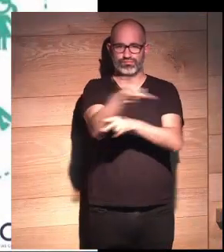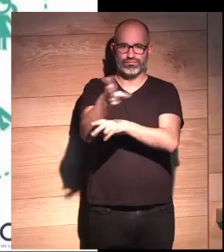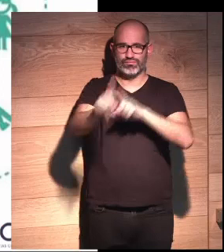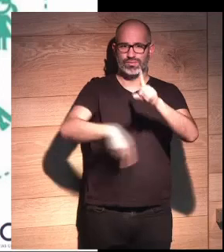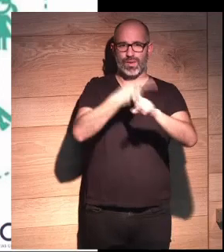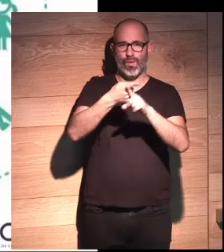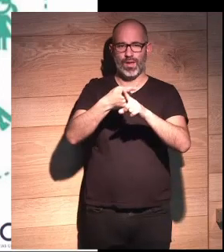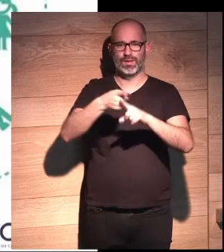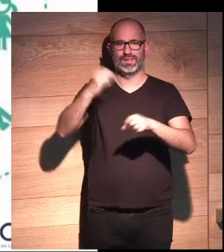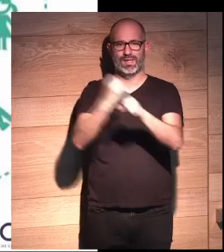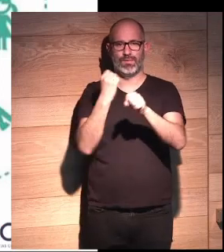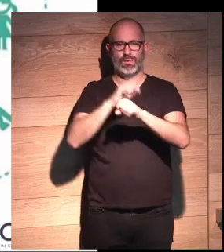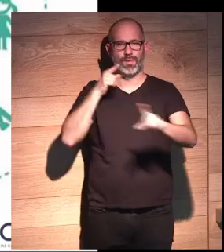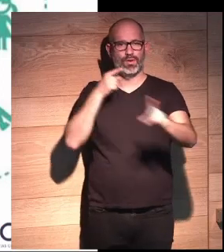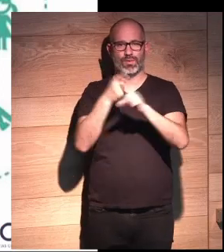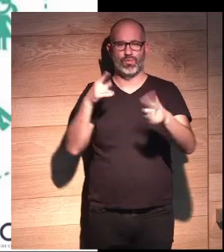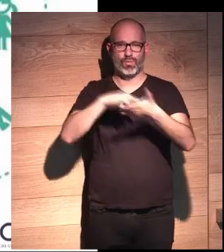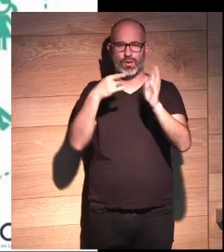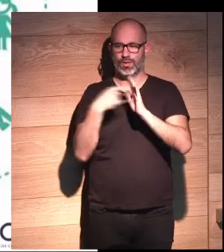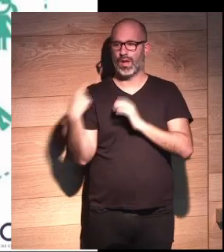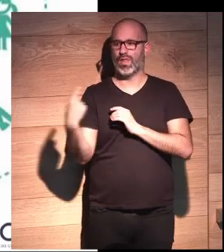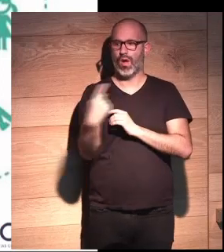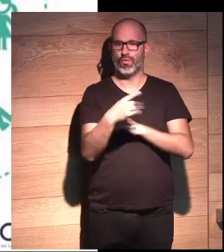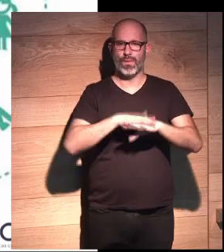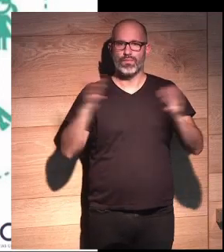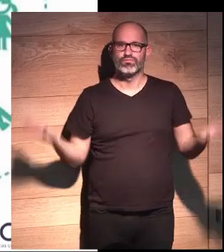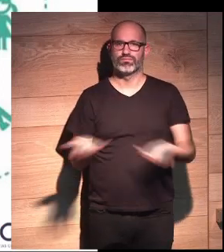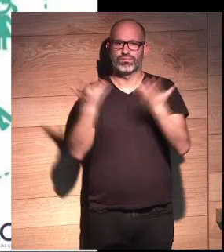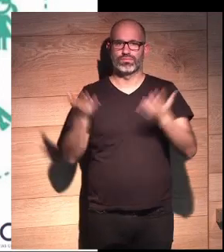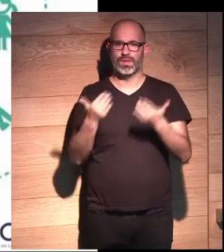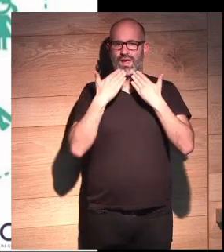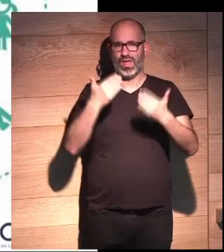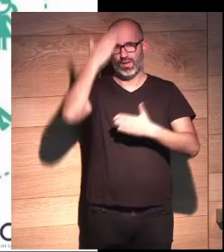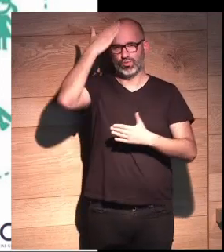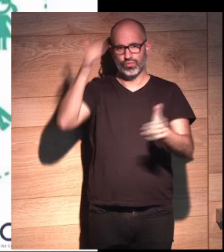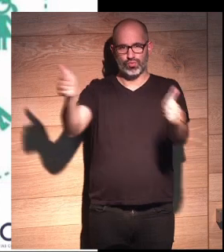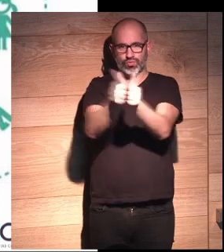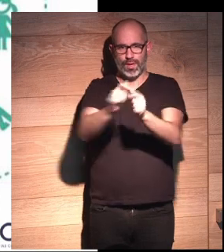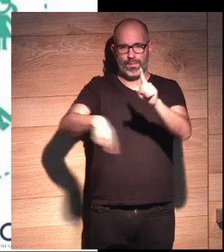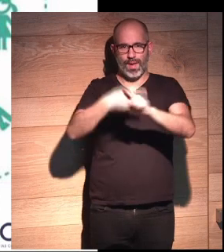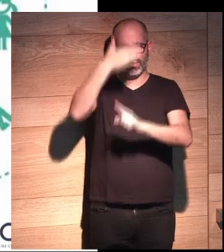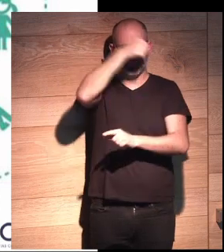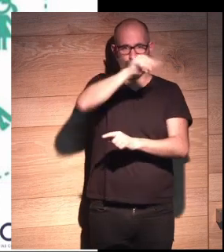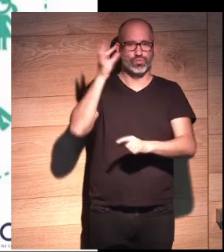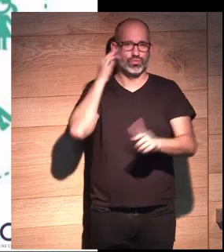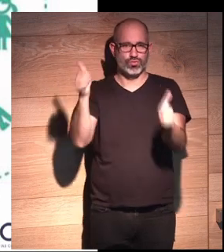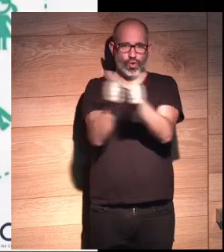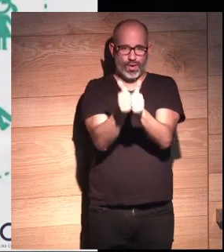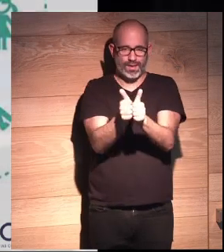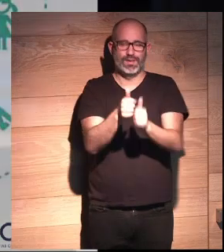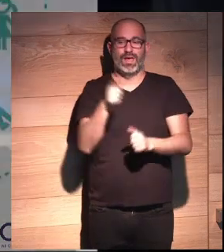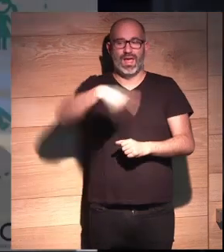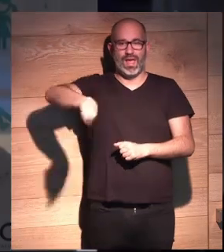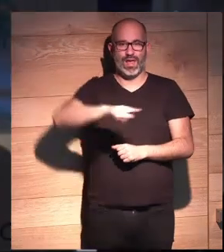después trabajo para impulsar los proyectos de cada uno con los tutores y con las tutoras.